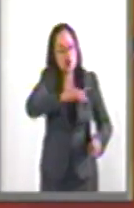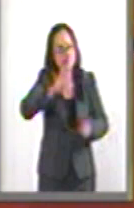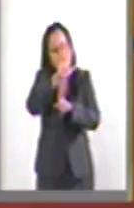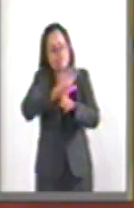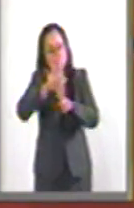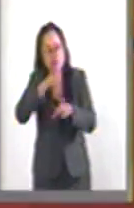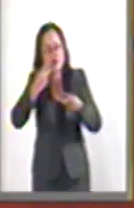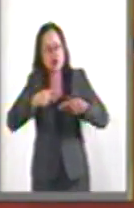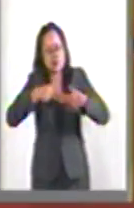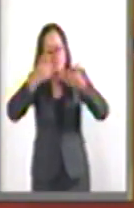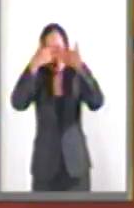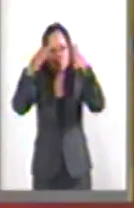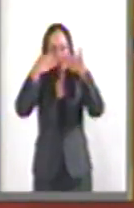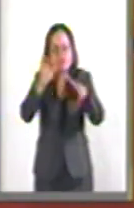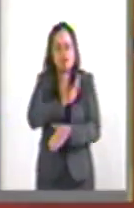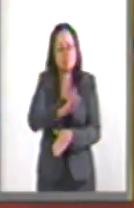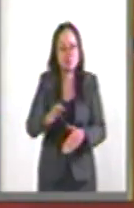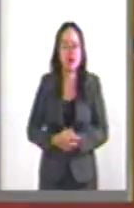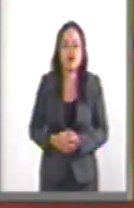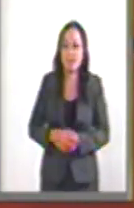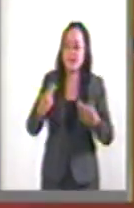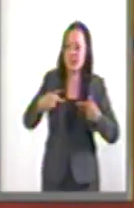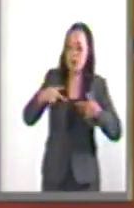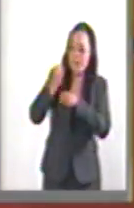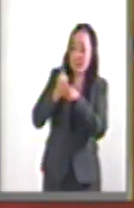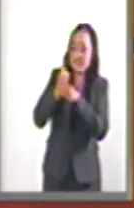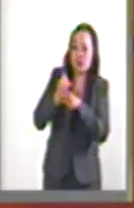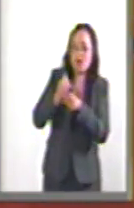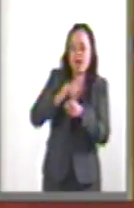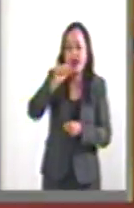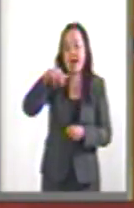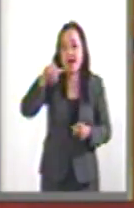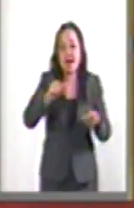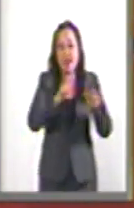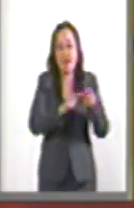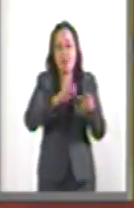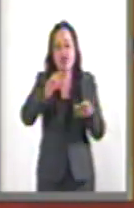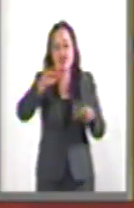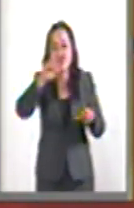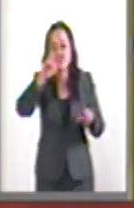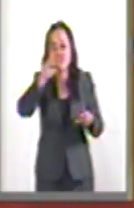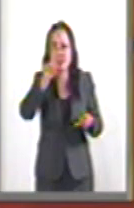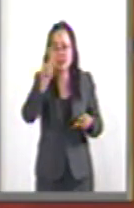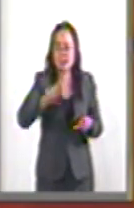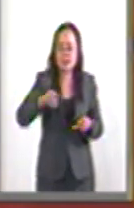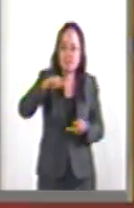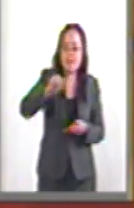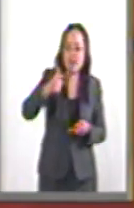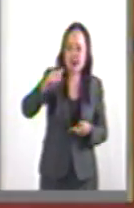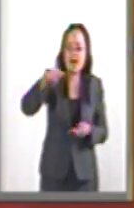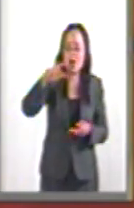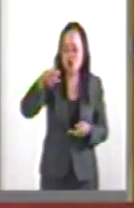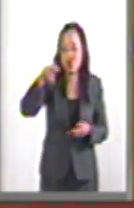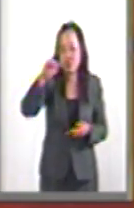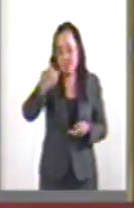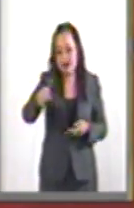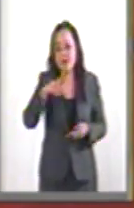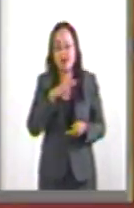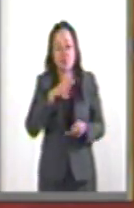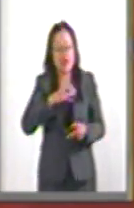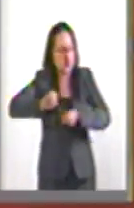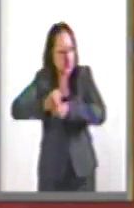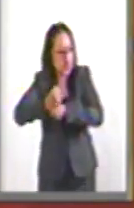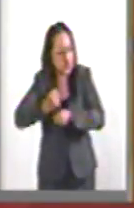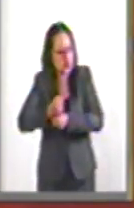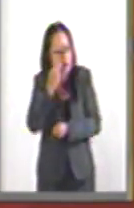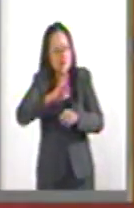conciencias. Dicen las investigadoras Ana y Beatriz Magaloni que la tortura es el método de investigación